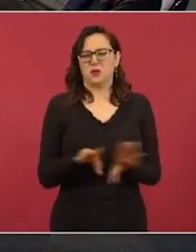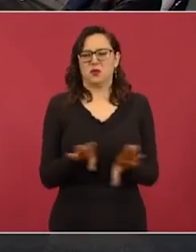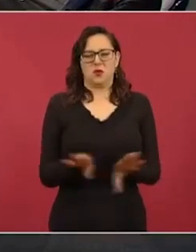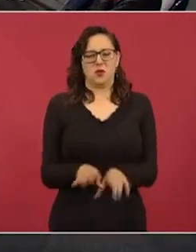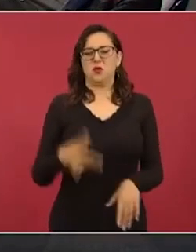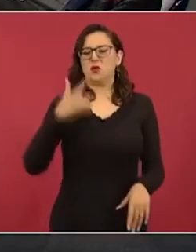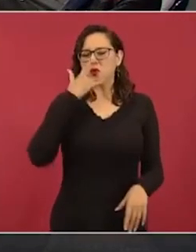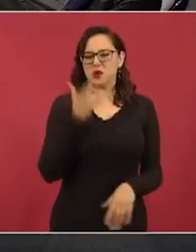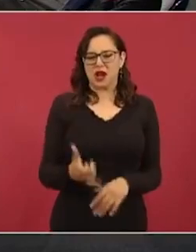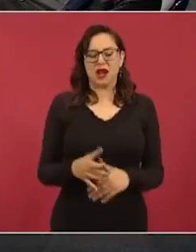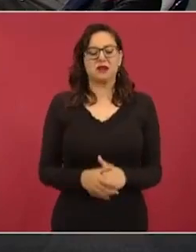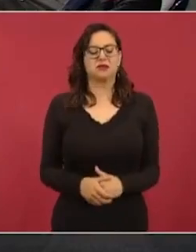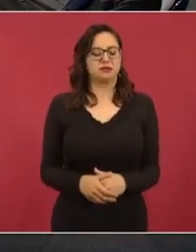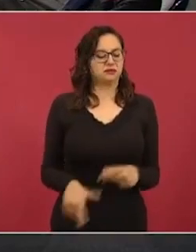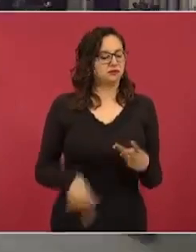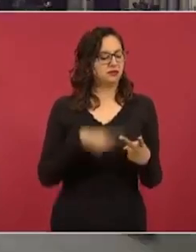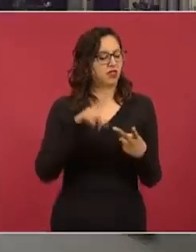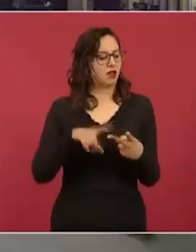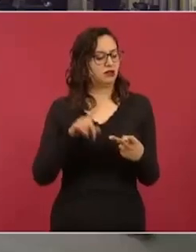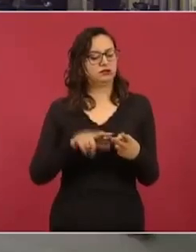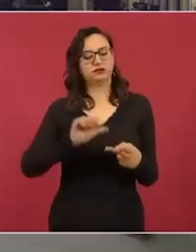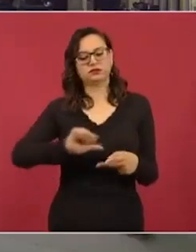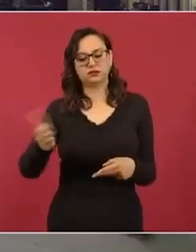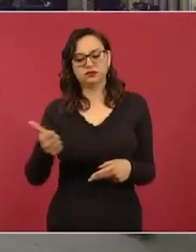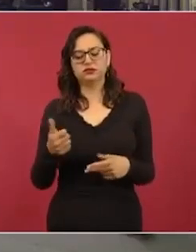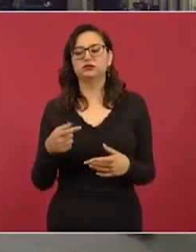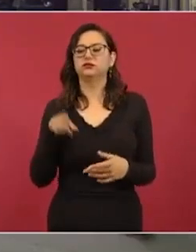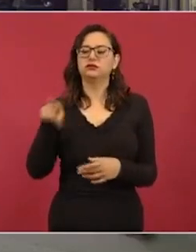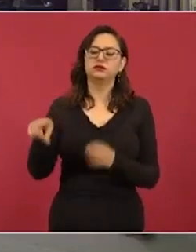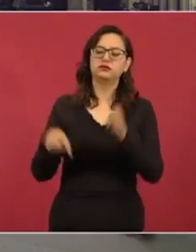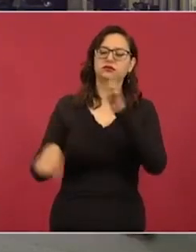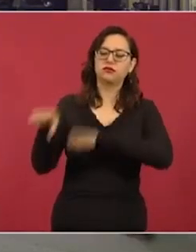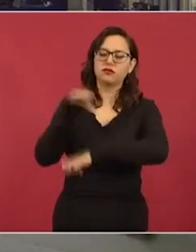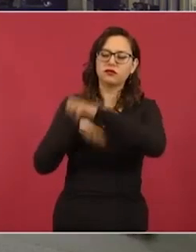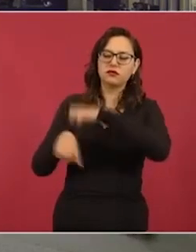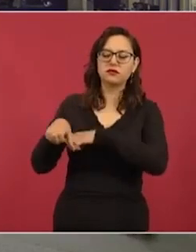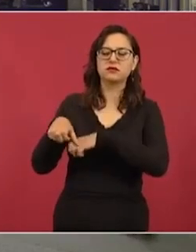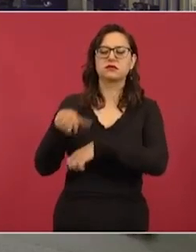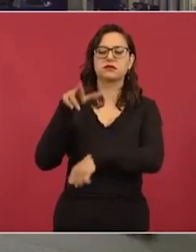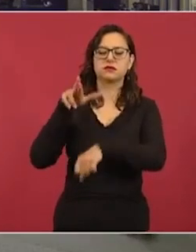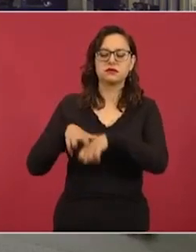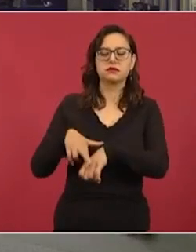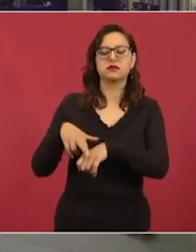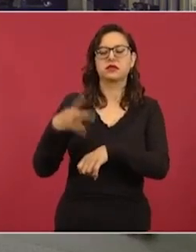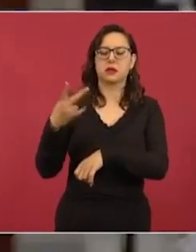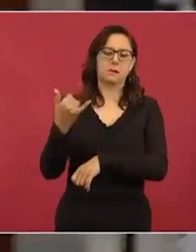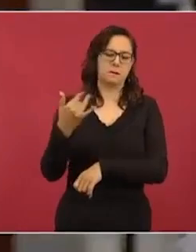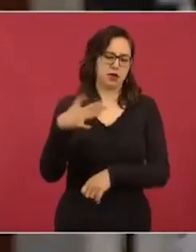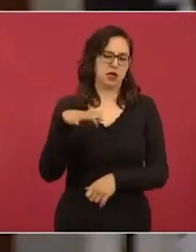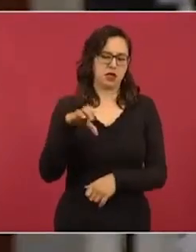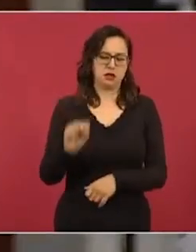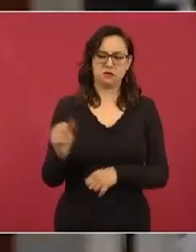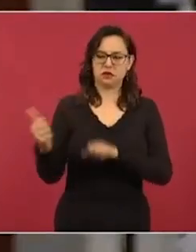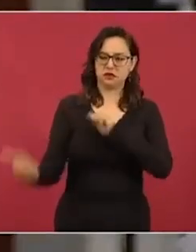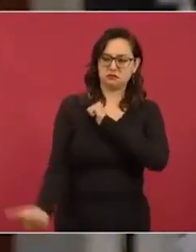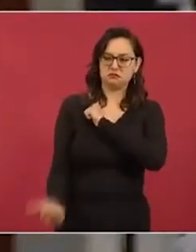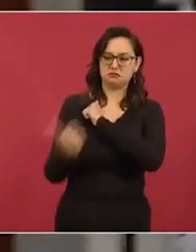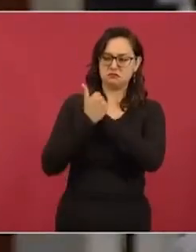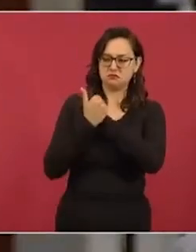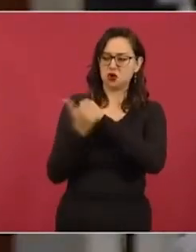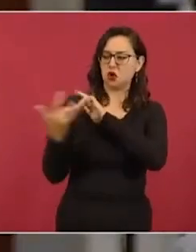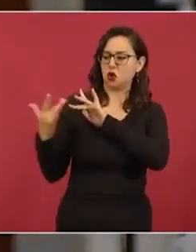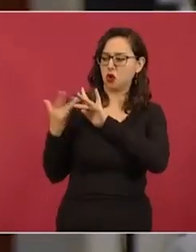me han hablado unos empresarios, pequeños empresarios de ahí, y dice que si se